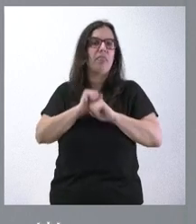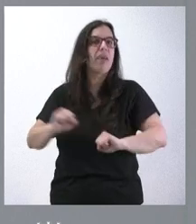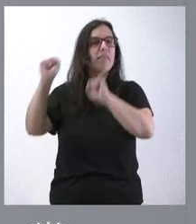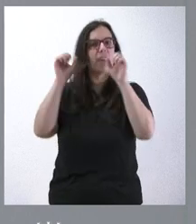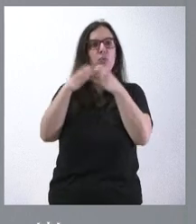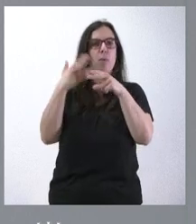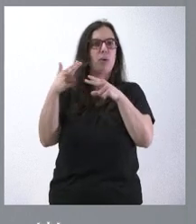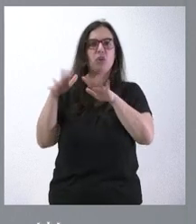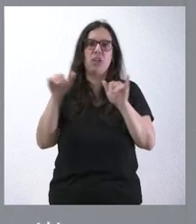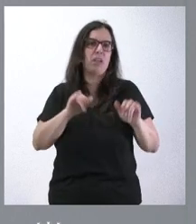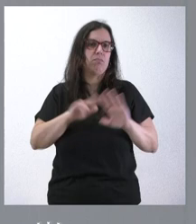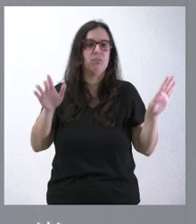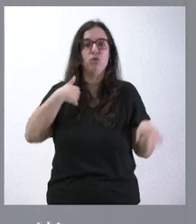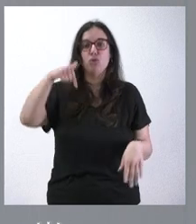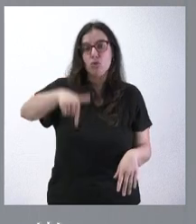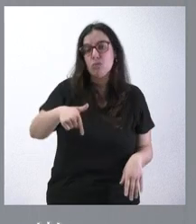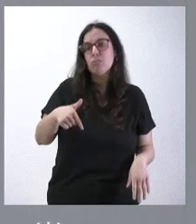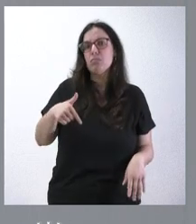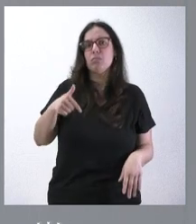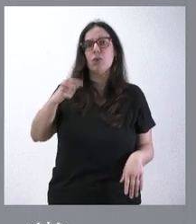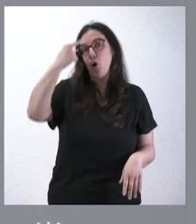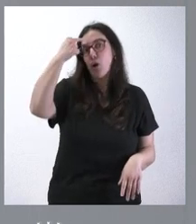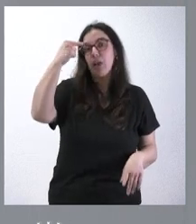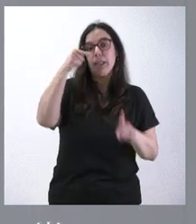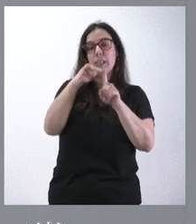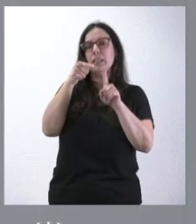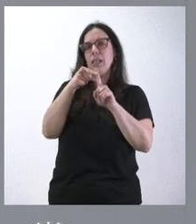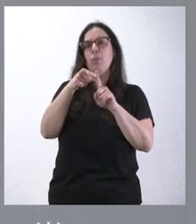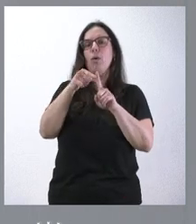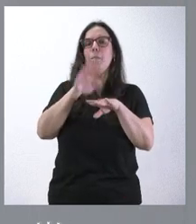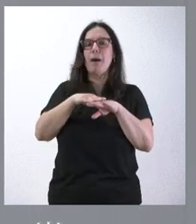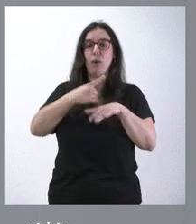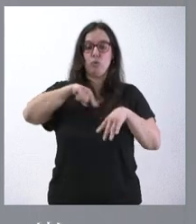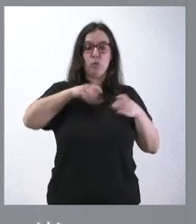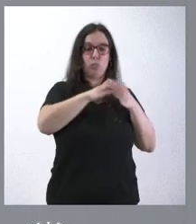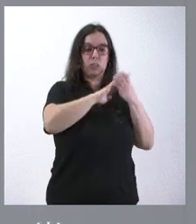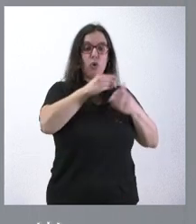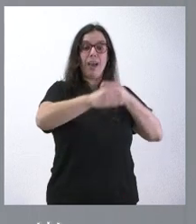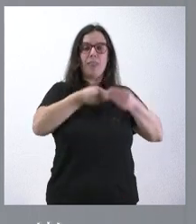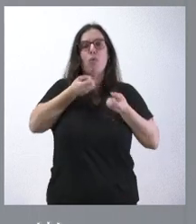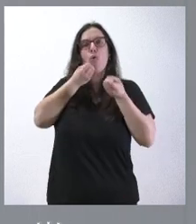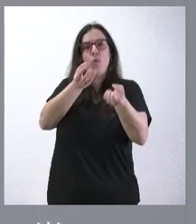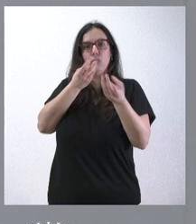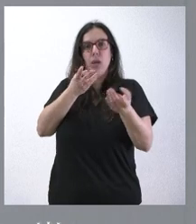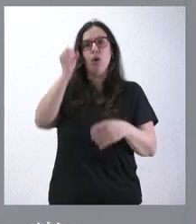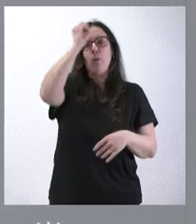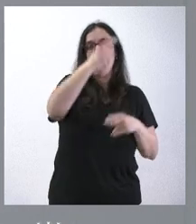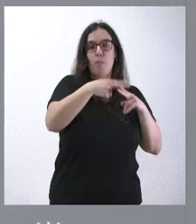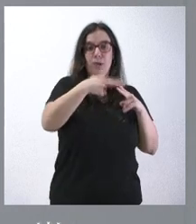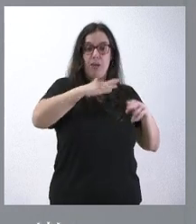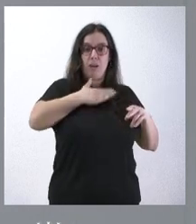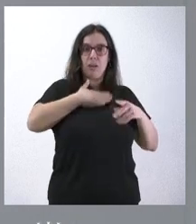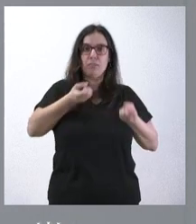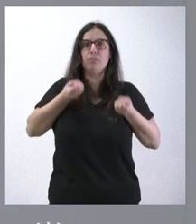partido político yo estoy aquí para contarles lo que hacemos desde la junta de Castilla de León para contarles conl es nuestra posición política y para